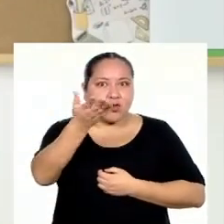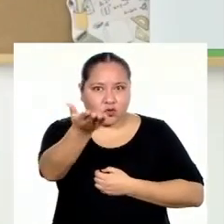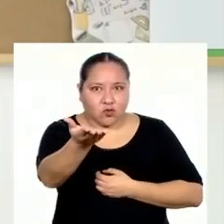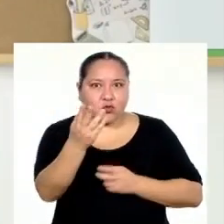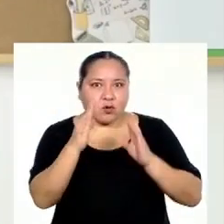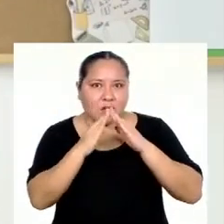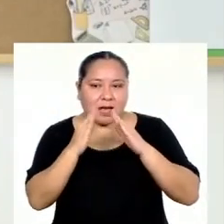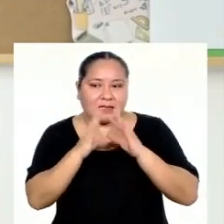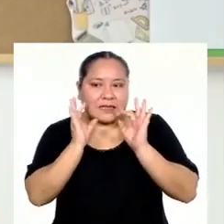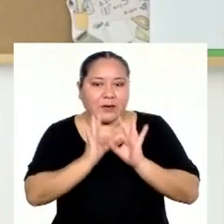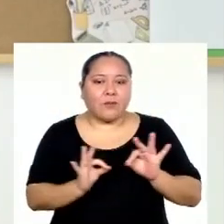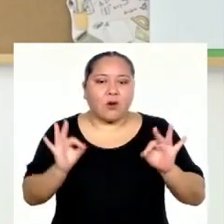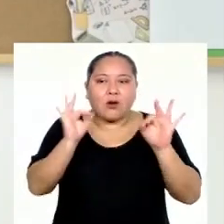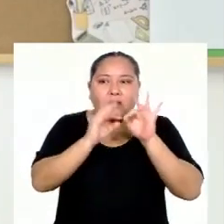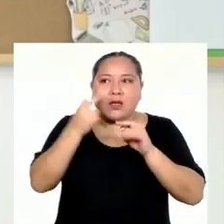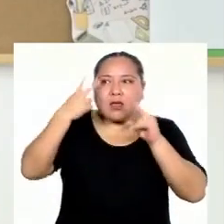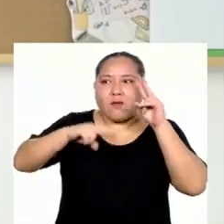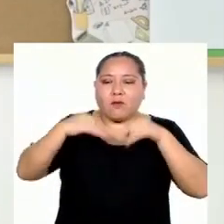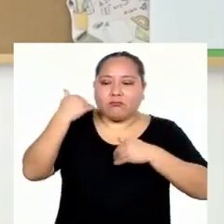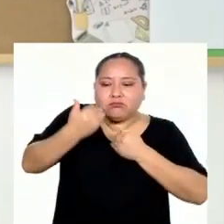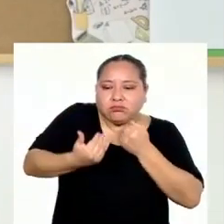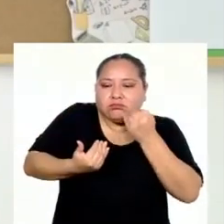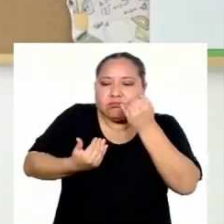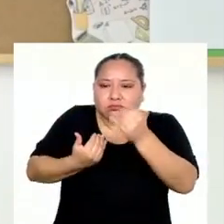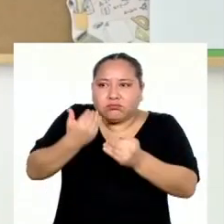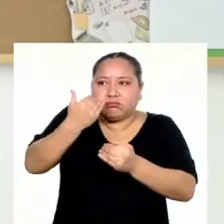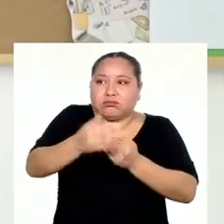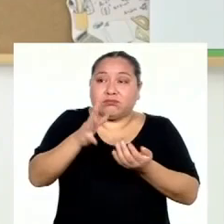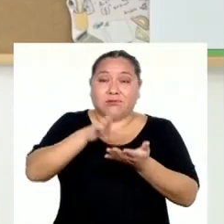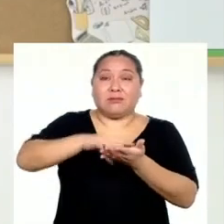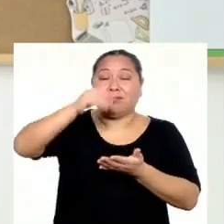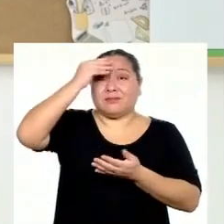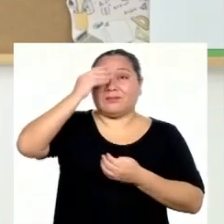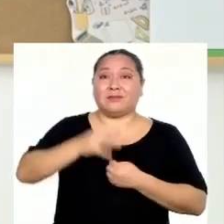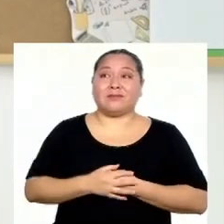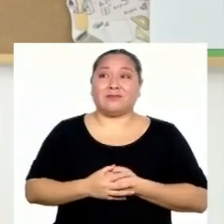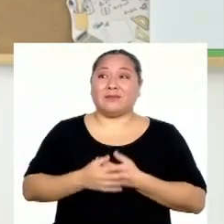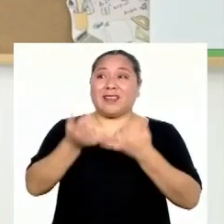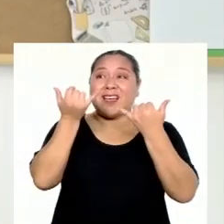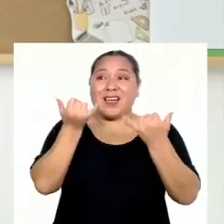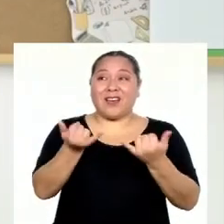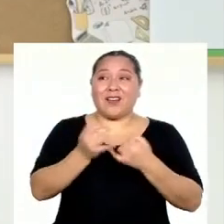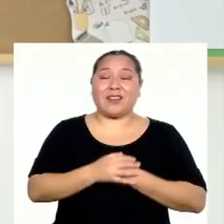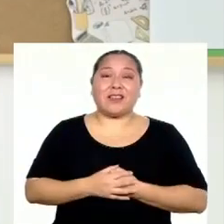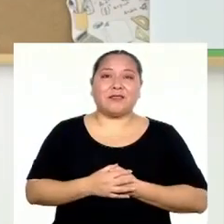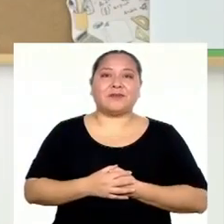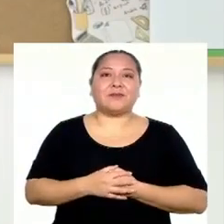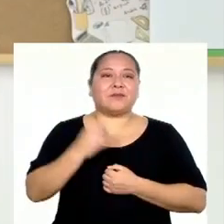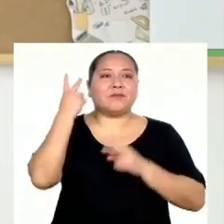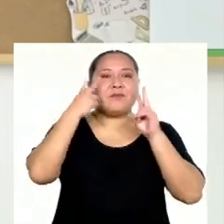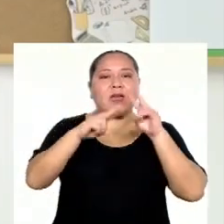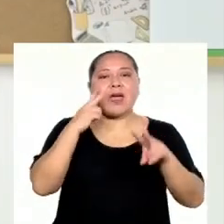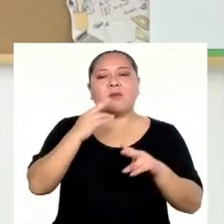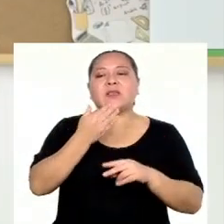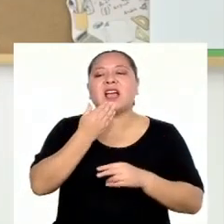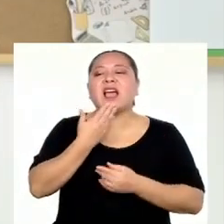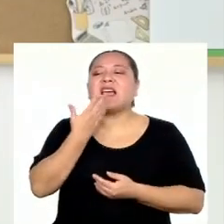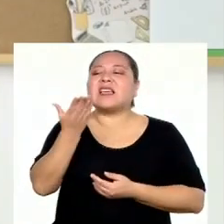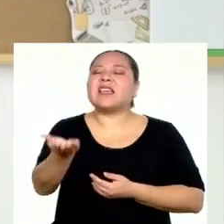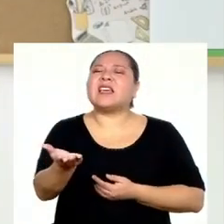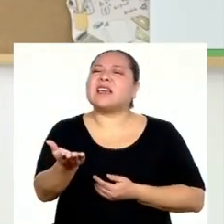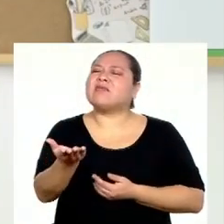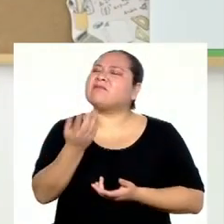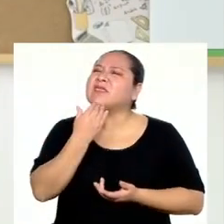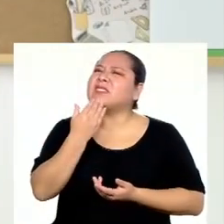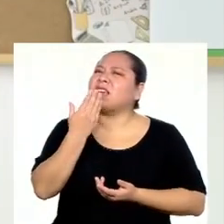seguir todos los procesos que venimos aprendiendo? Ahora vamos con el destinatario. ¿A quién va a